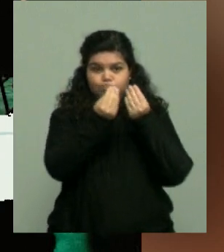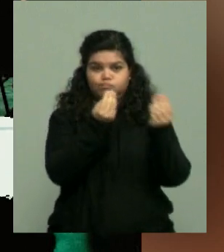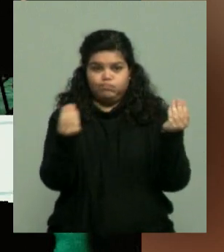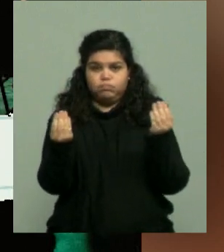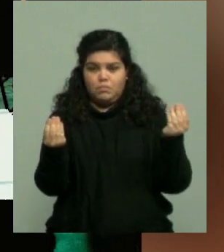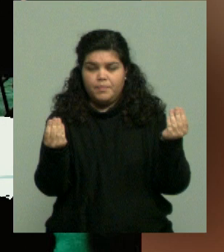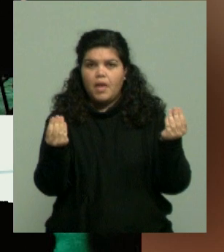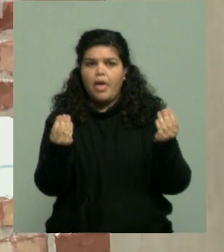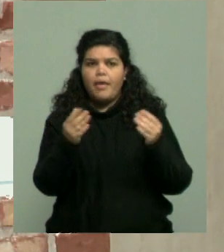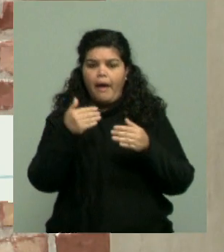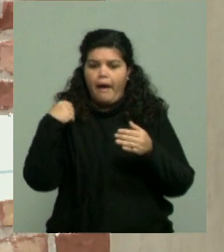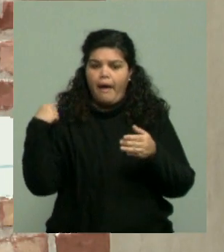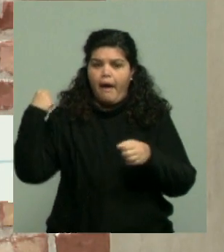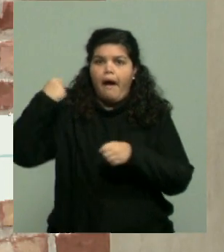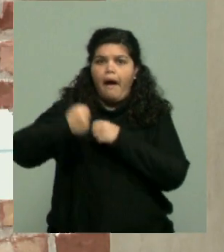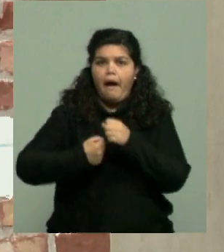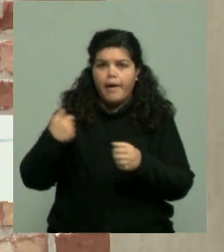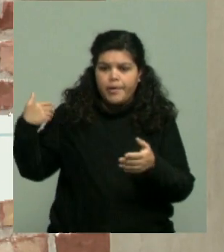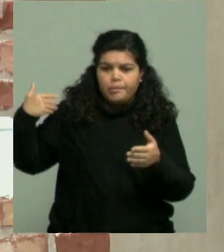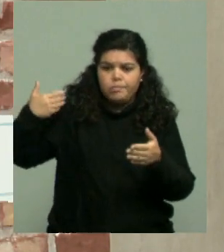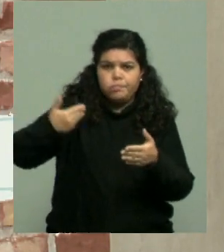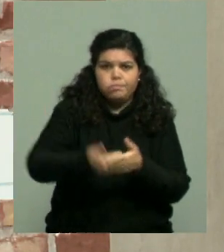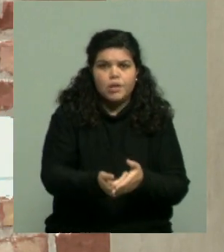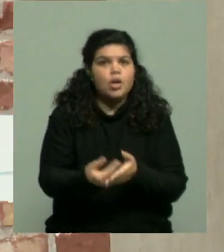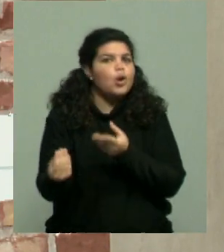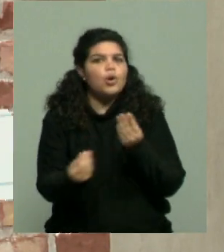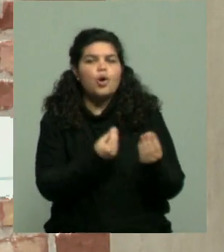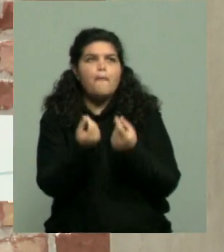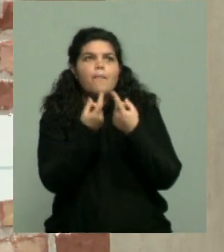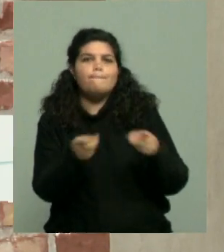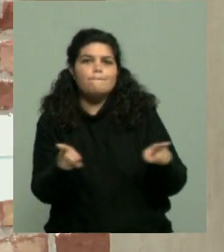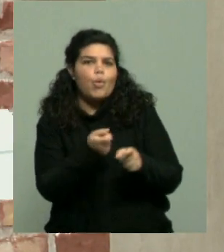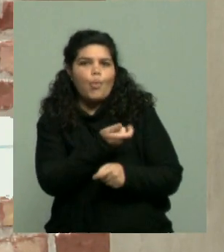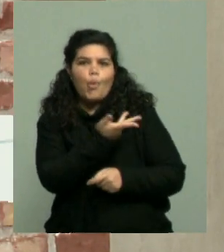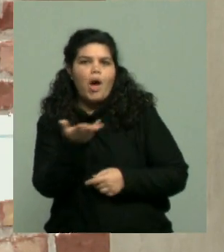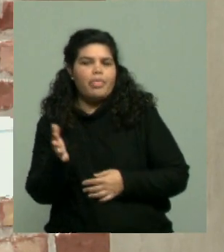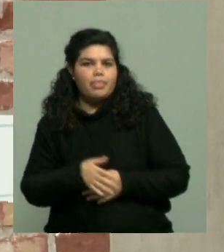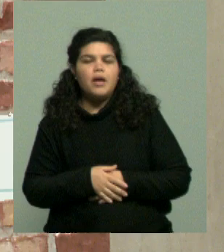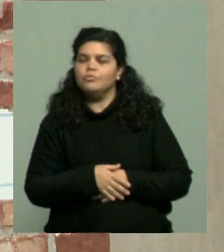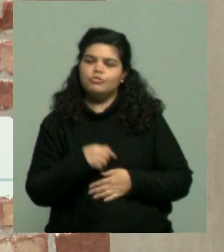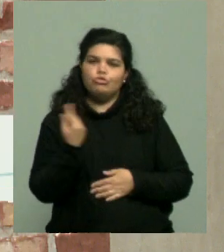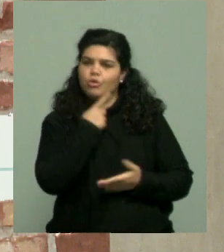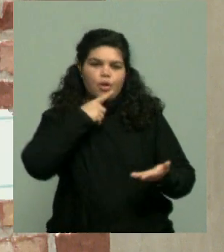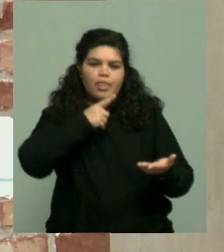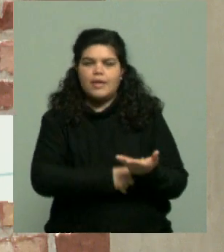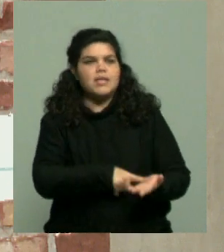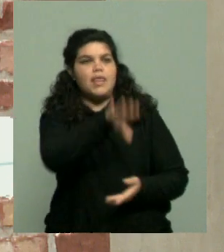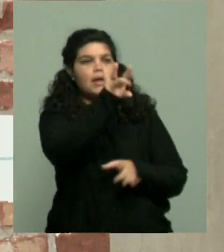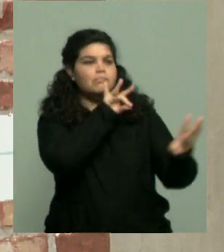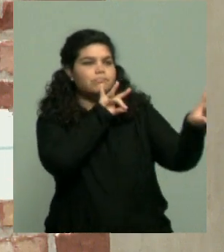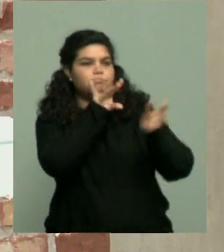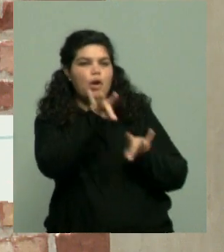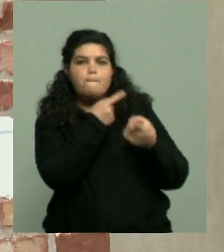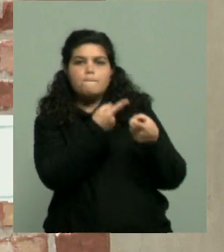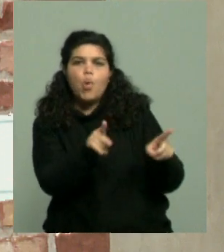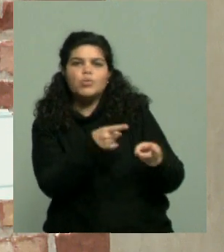canciones ustedes entienden que pasaron, digo, más allá de los ensayos, como para decir, bueno, hacemos definitivamente esto si hablamos de una futura presentación